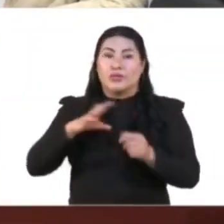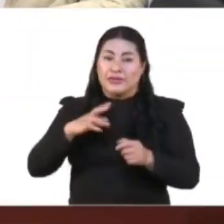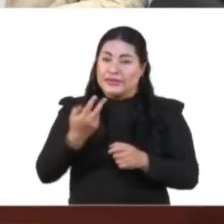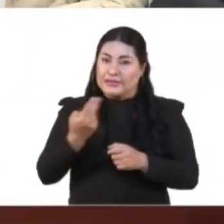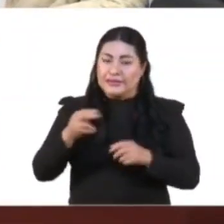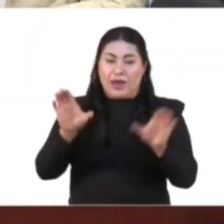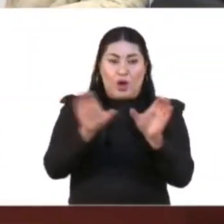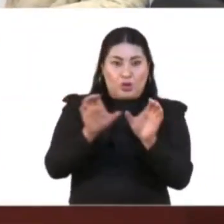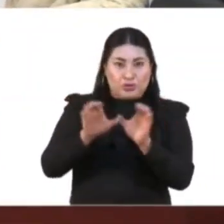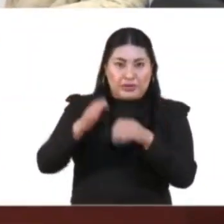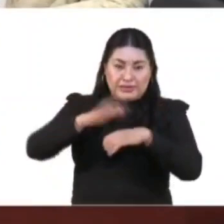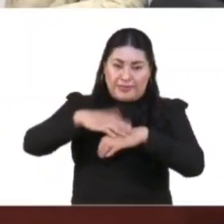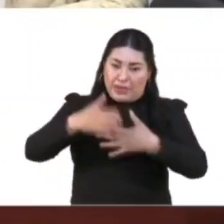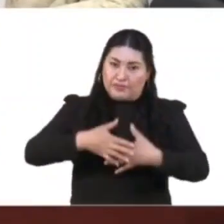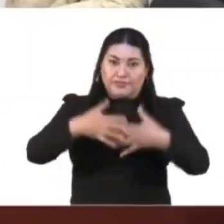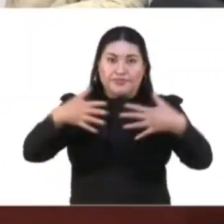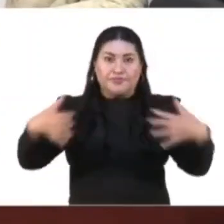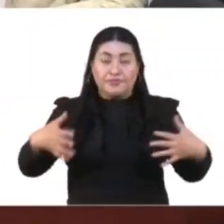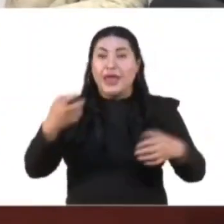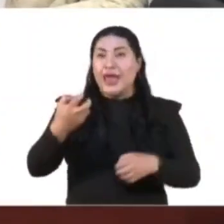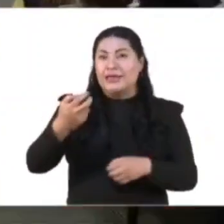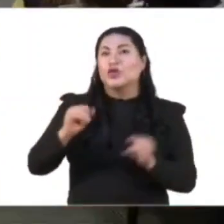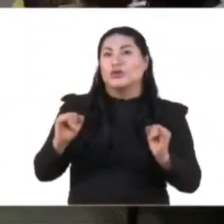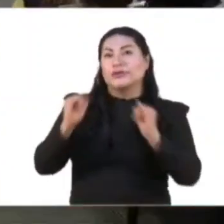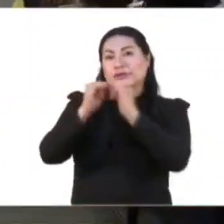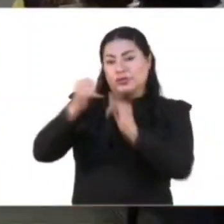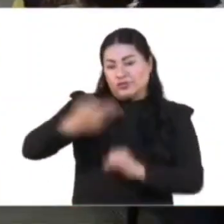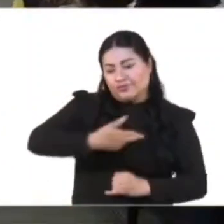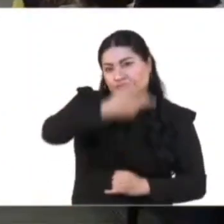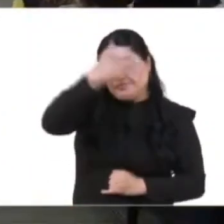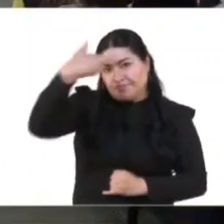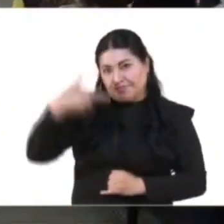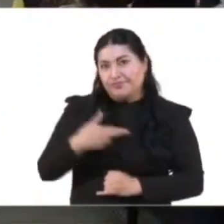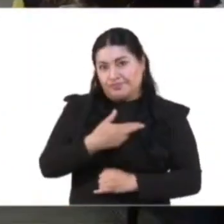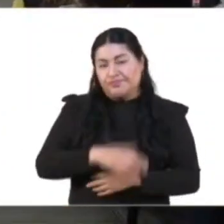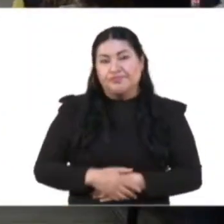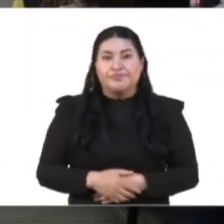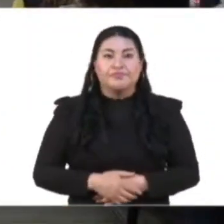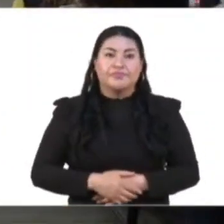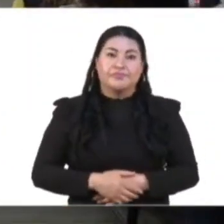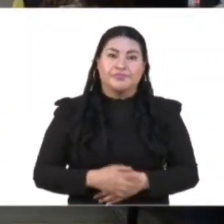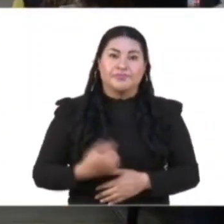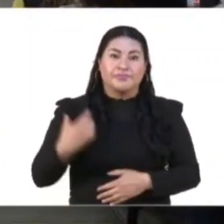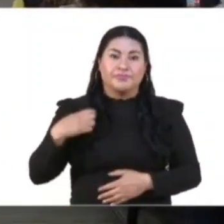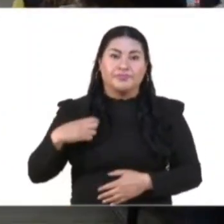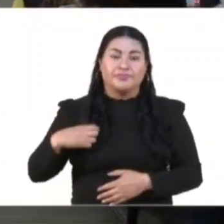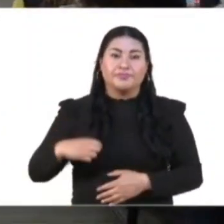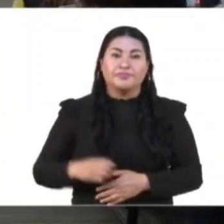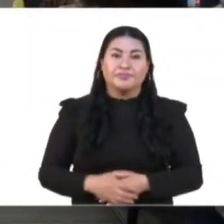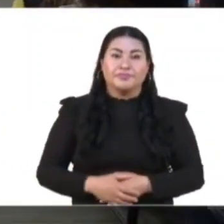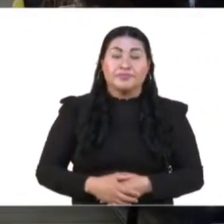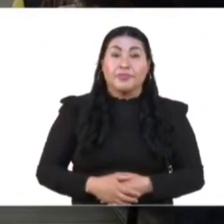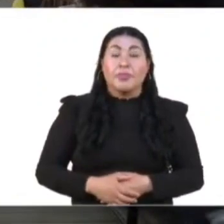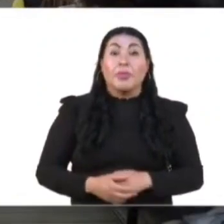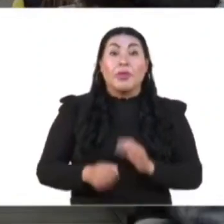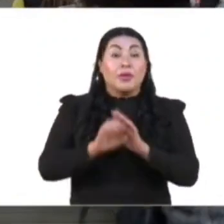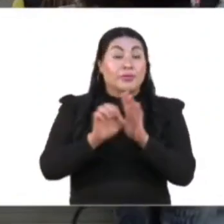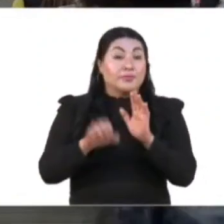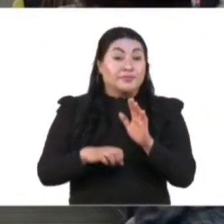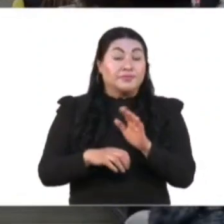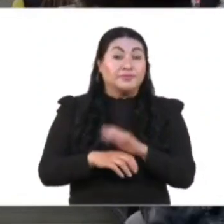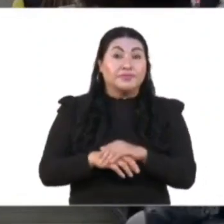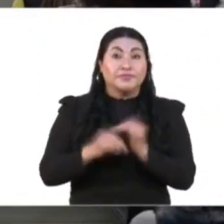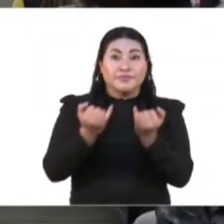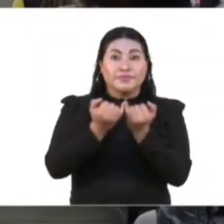eso es parte de lo que se verifica en el instituto. Ya no es prueba de carga, sino otros ejercicios. En el caso,